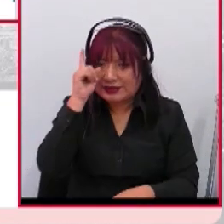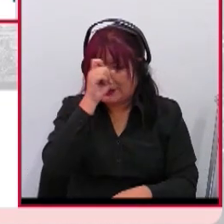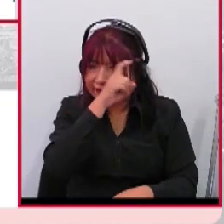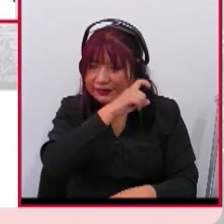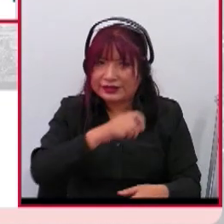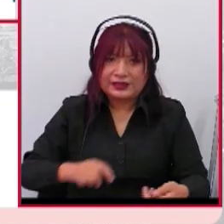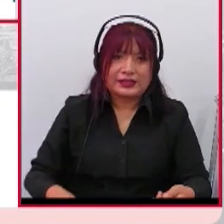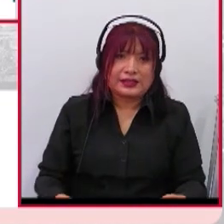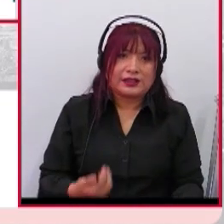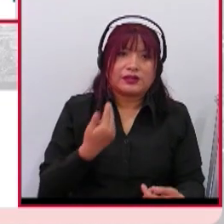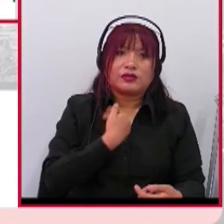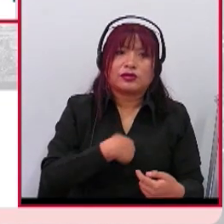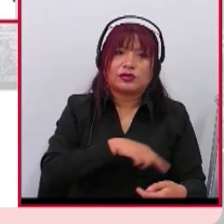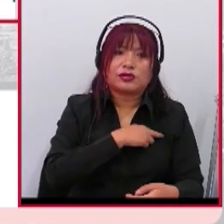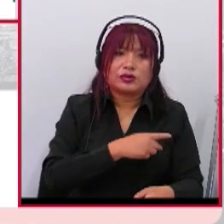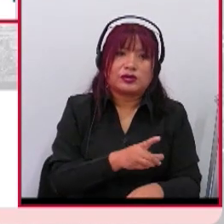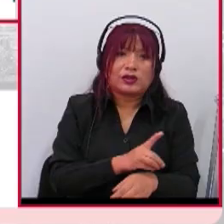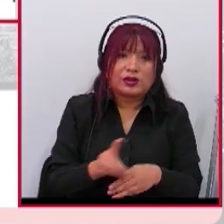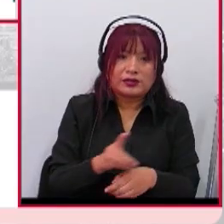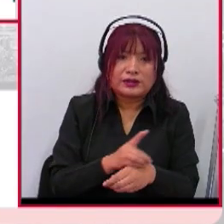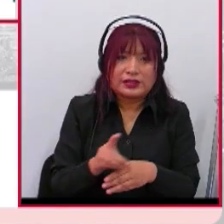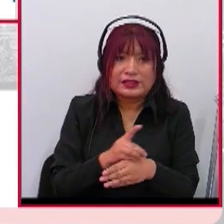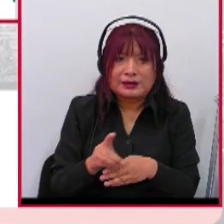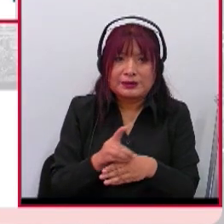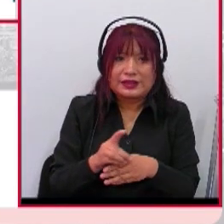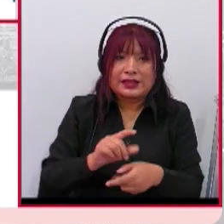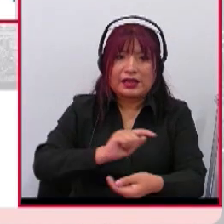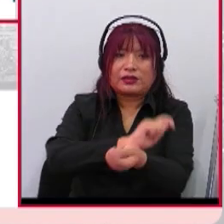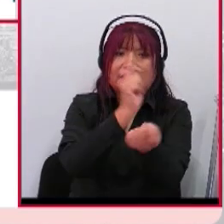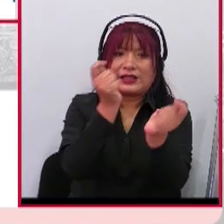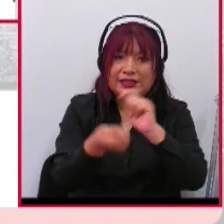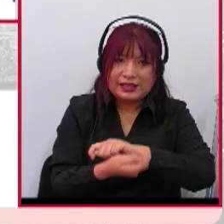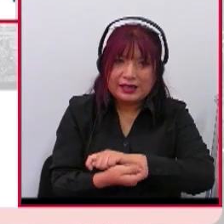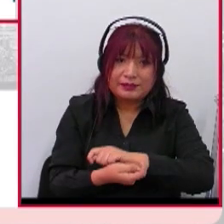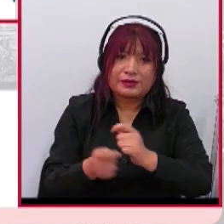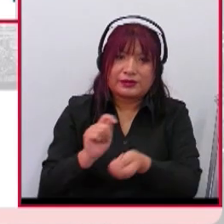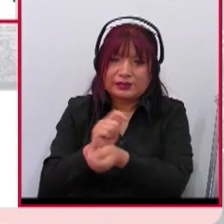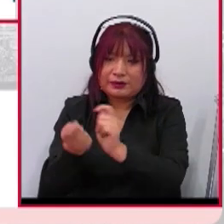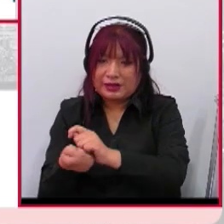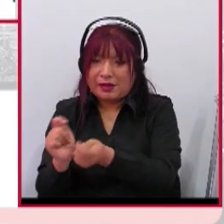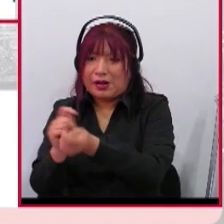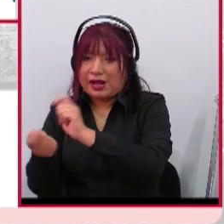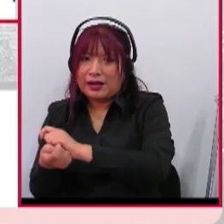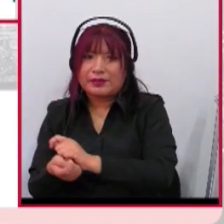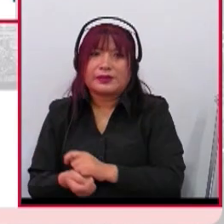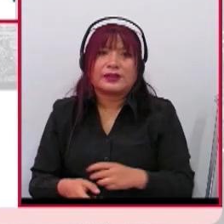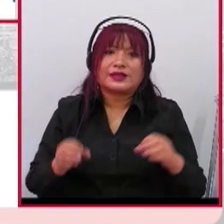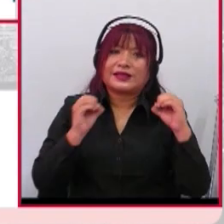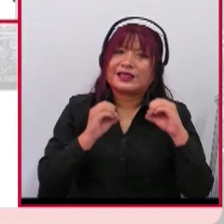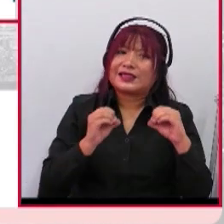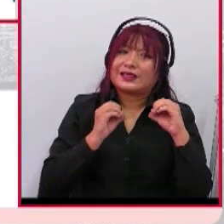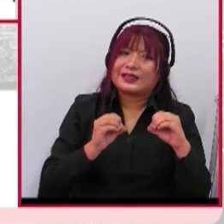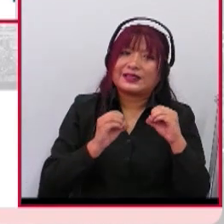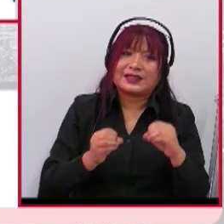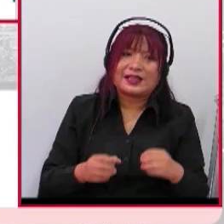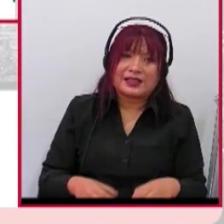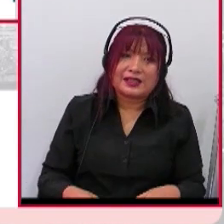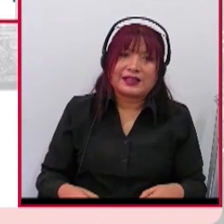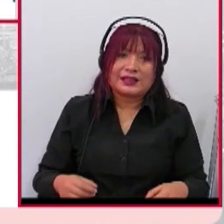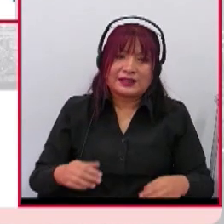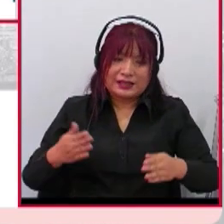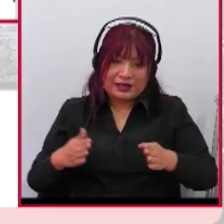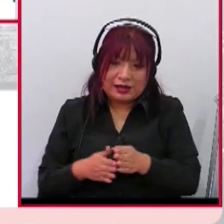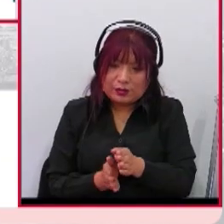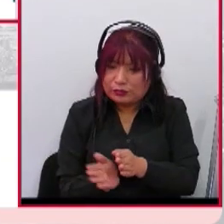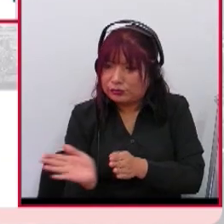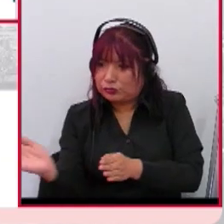en la gestión del cambio. El otro aspecto importante fue cero bypass. Cero bypass.